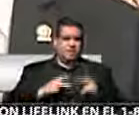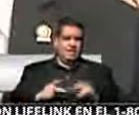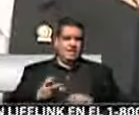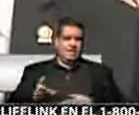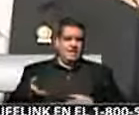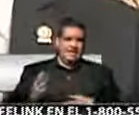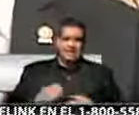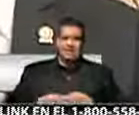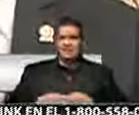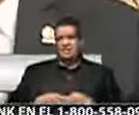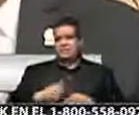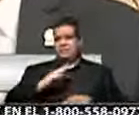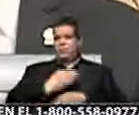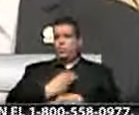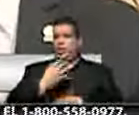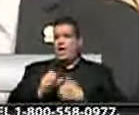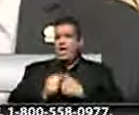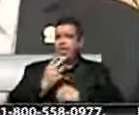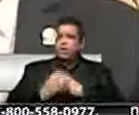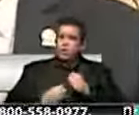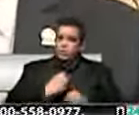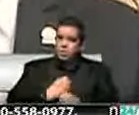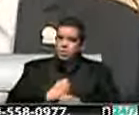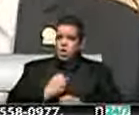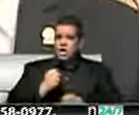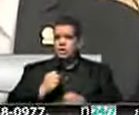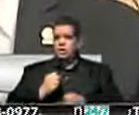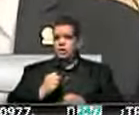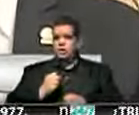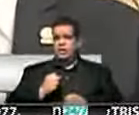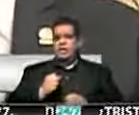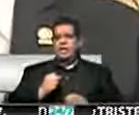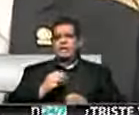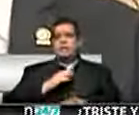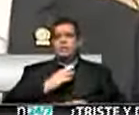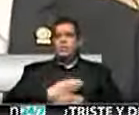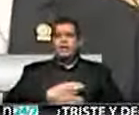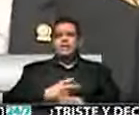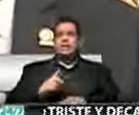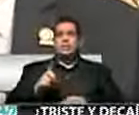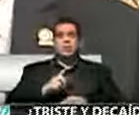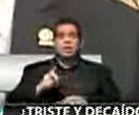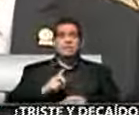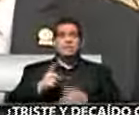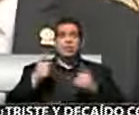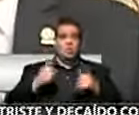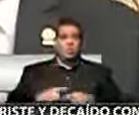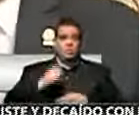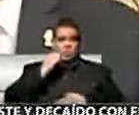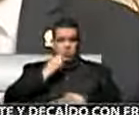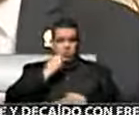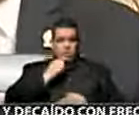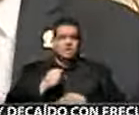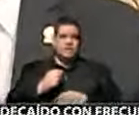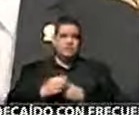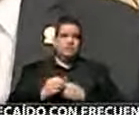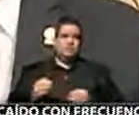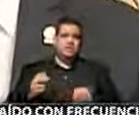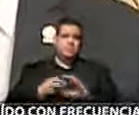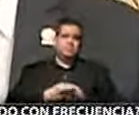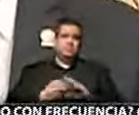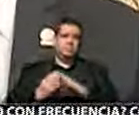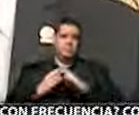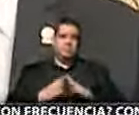el poder no cada cuatro años el poder de la Democracia se tiene que practicar todos los días y esta oficina de participación ciudadana